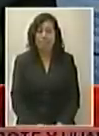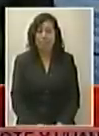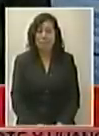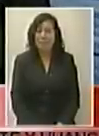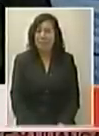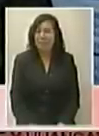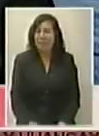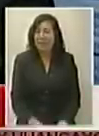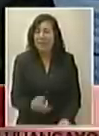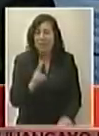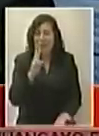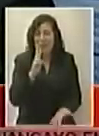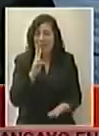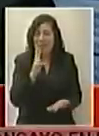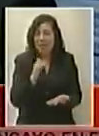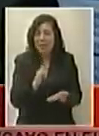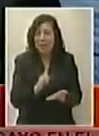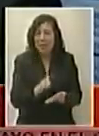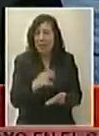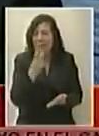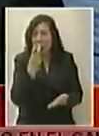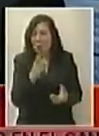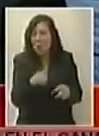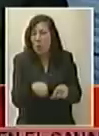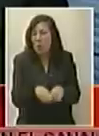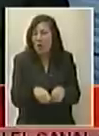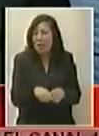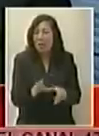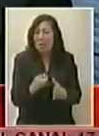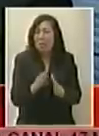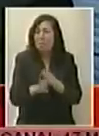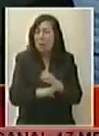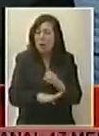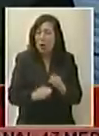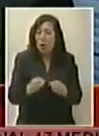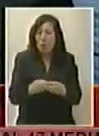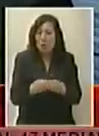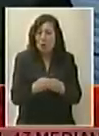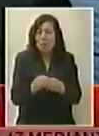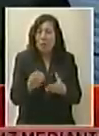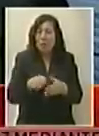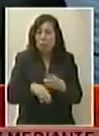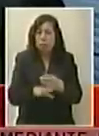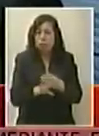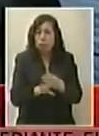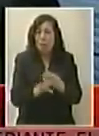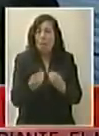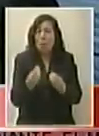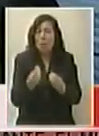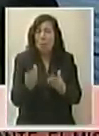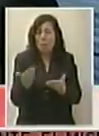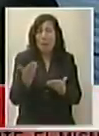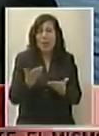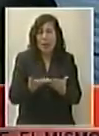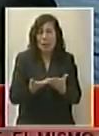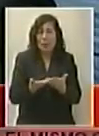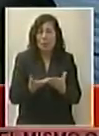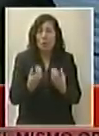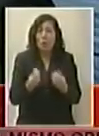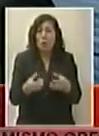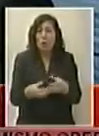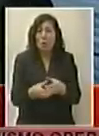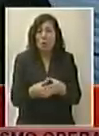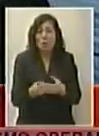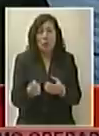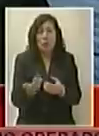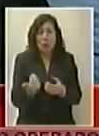bien curiosa No la que están haciendo dice de que eh pasar de comisión de flujo a comisión por saldo y como la comisión